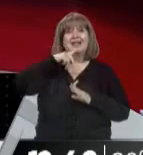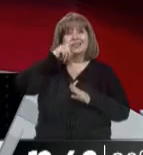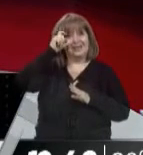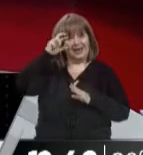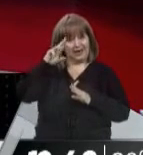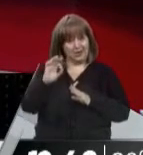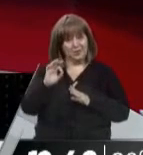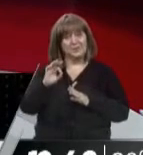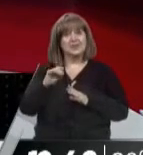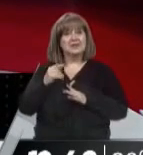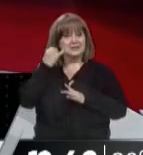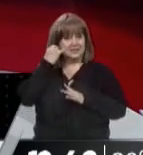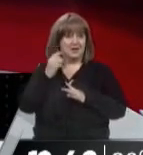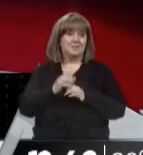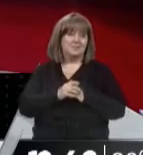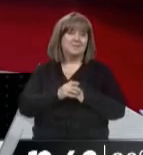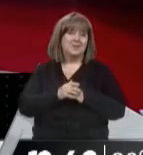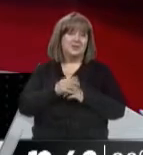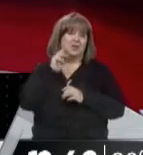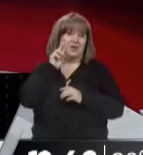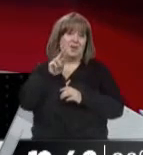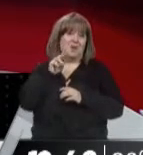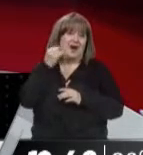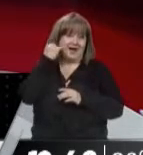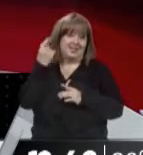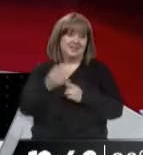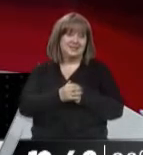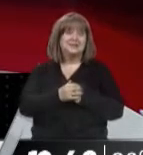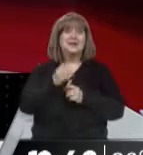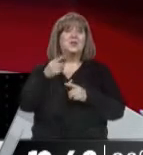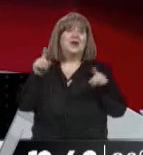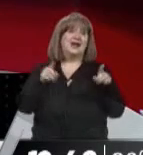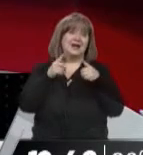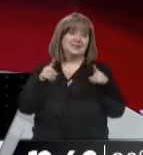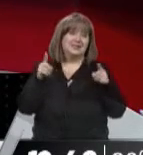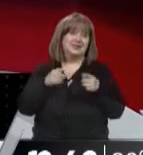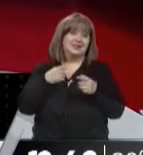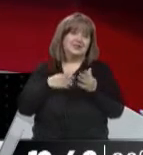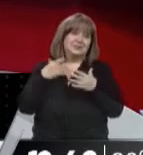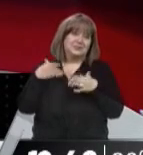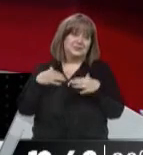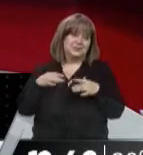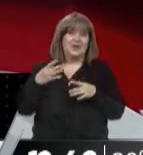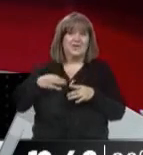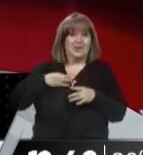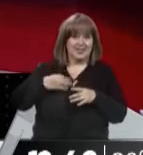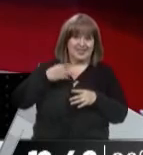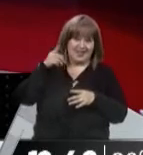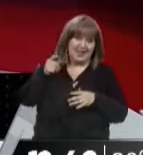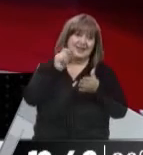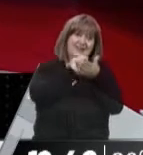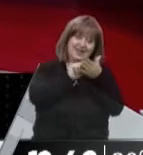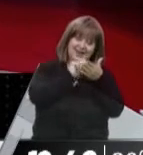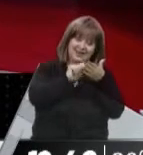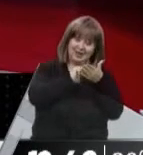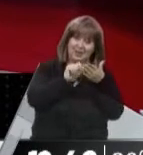provincia. Y si hay algo que también nos dejó fue muchas canciones, entre ellas muchas que hablaban de su propia vida. Exactamente. ¿No? Y